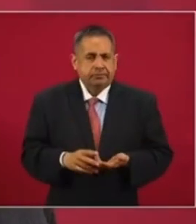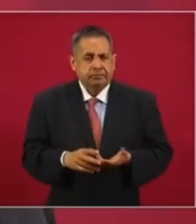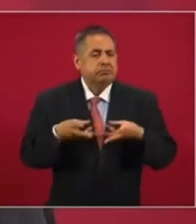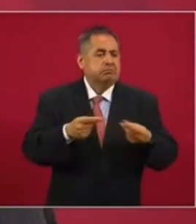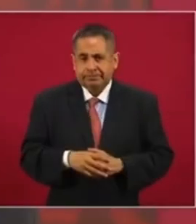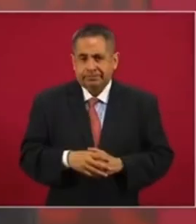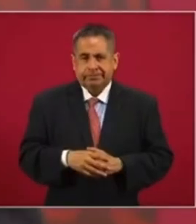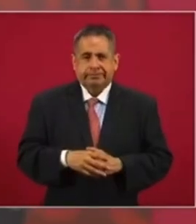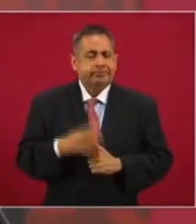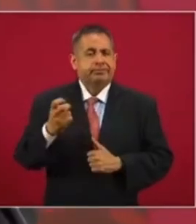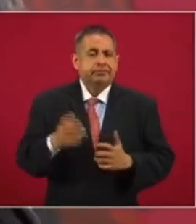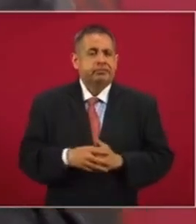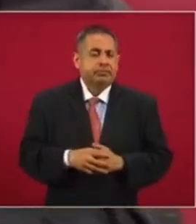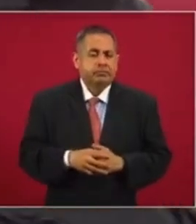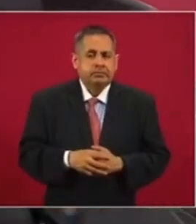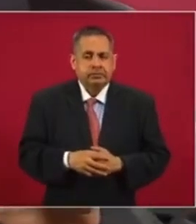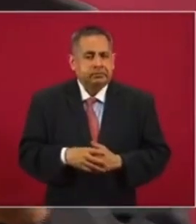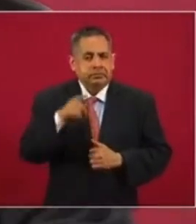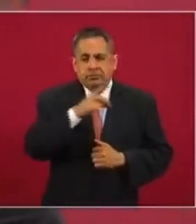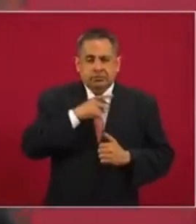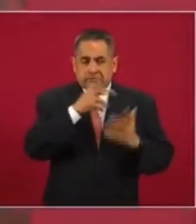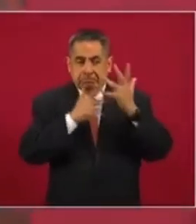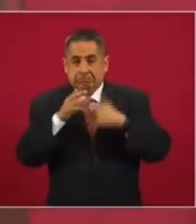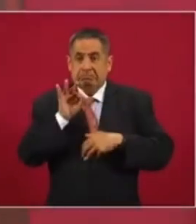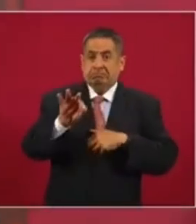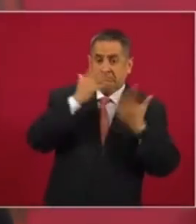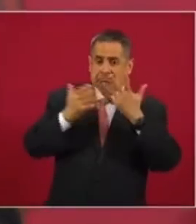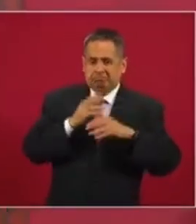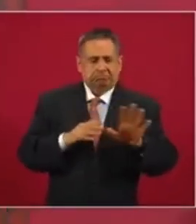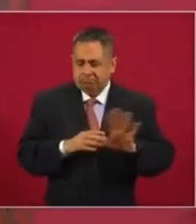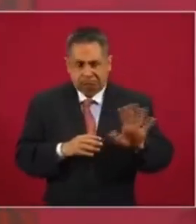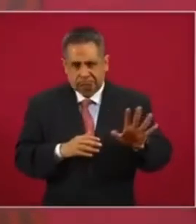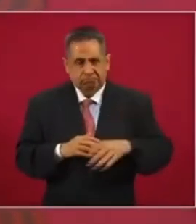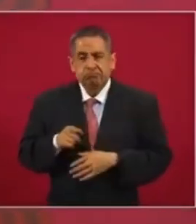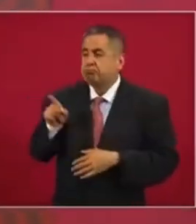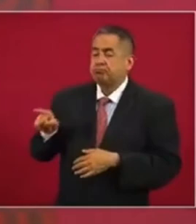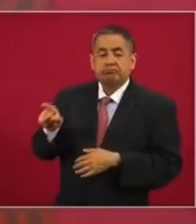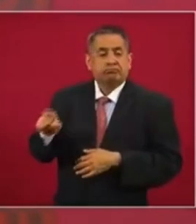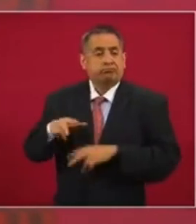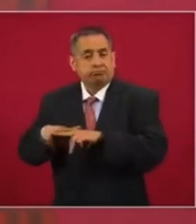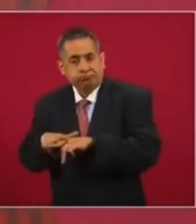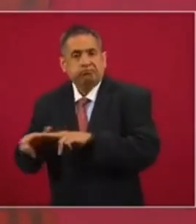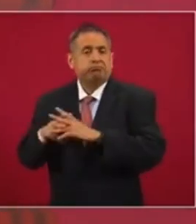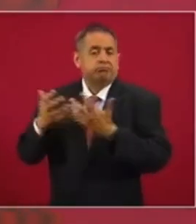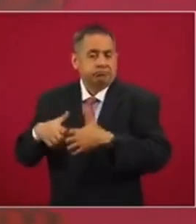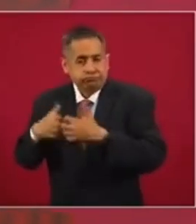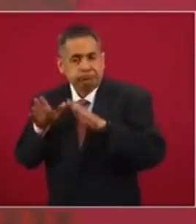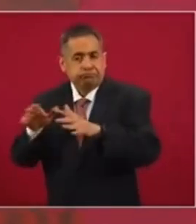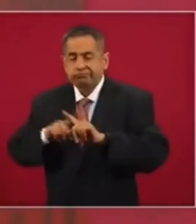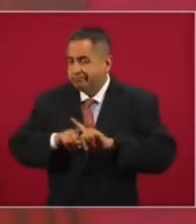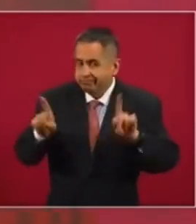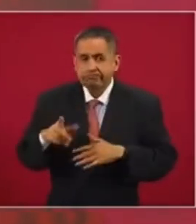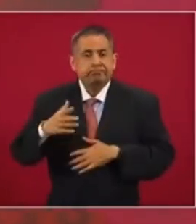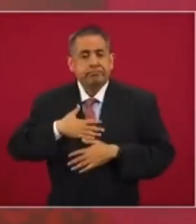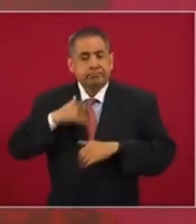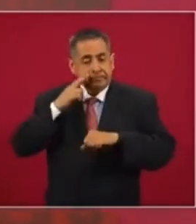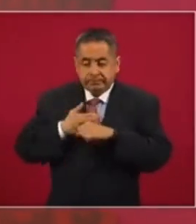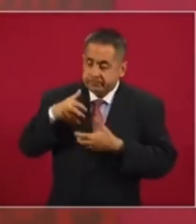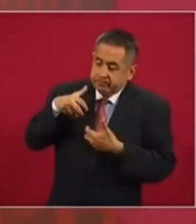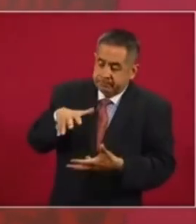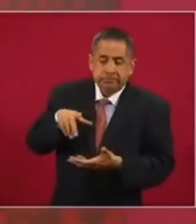gastos superfluos. Entonces, que no se confundan. Las obras que nosotros estamos haciendo tienen que ver con lo que le